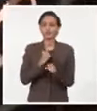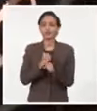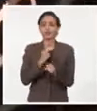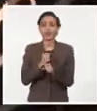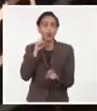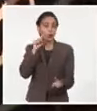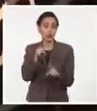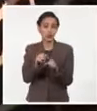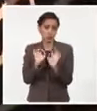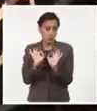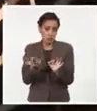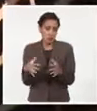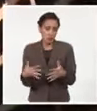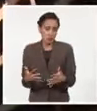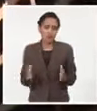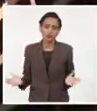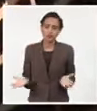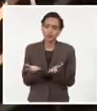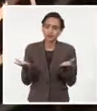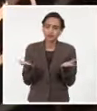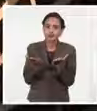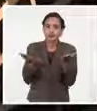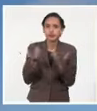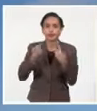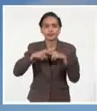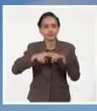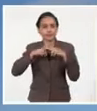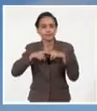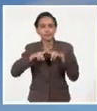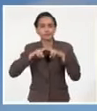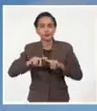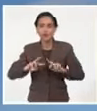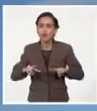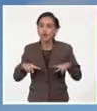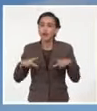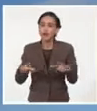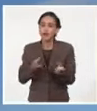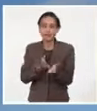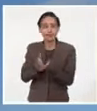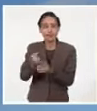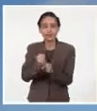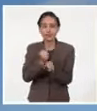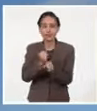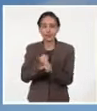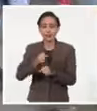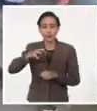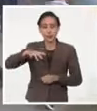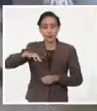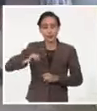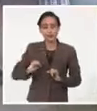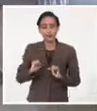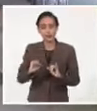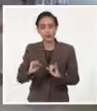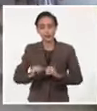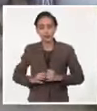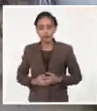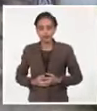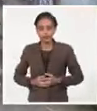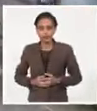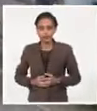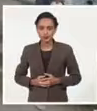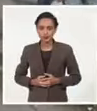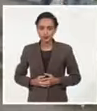común: recuperar, reconstruir y volver a avanzar. Desde Pinal del Río, Alina López Ochoa,